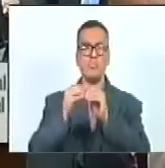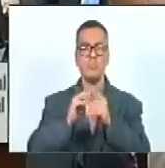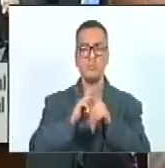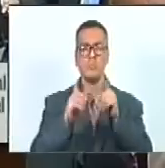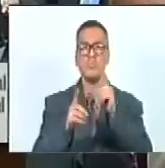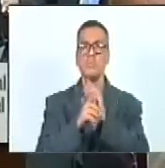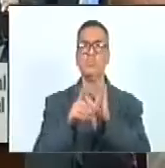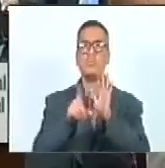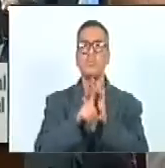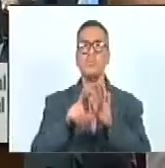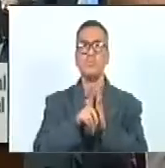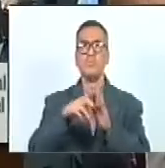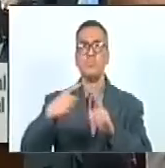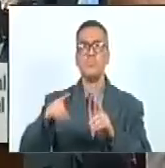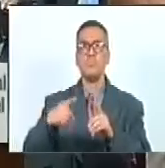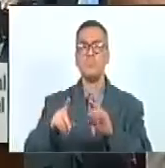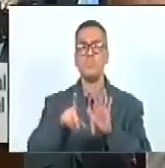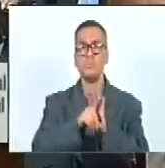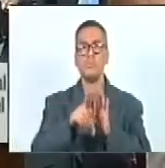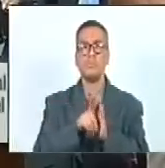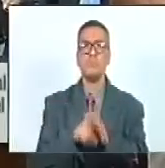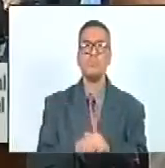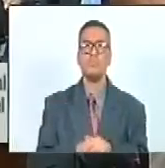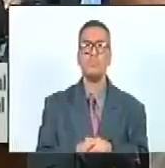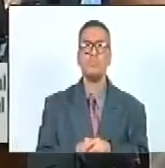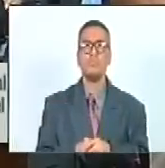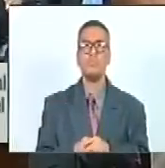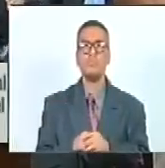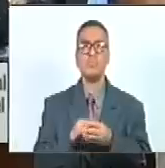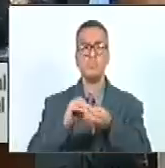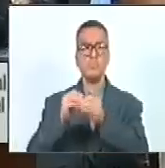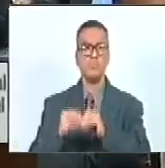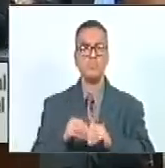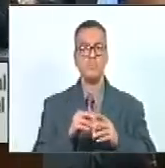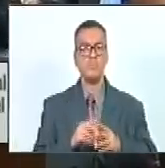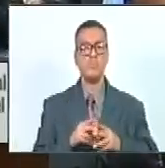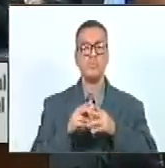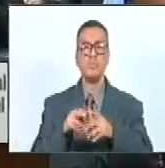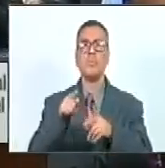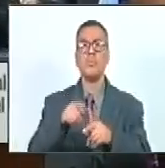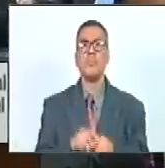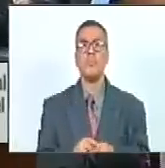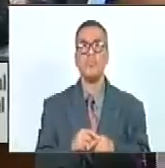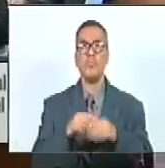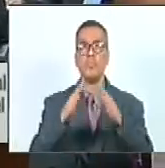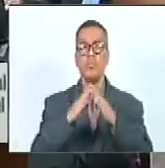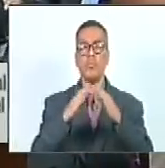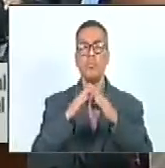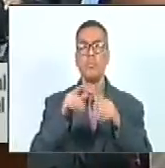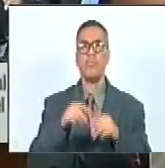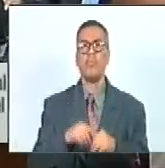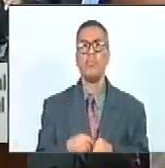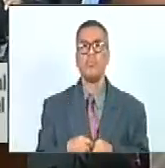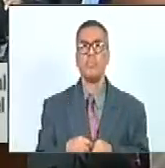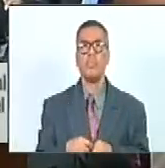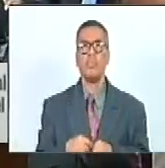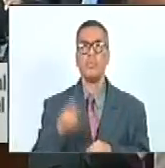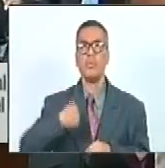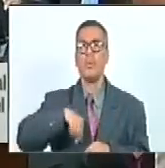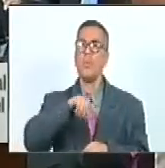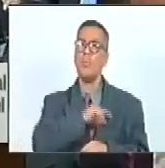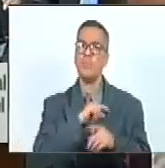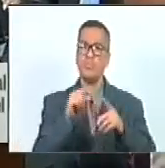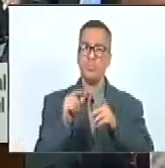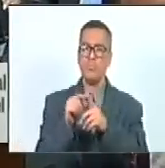parcial del decreto ley del régimen prestacional de hábitat y vivienda. En nuestra